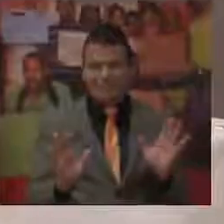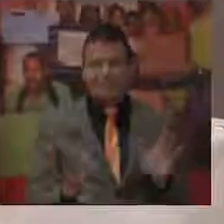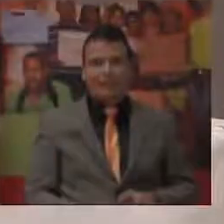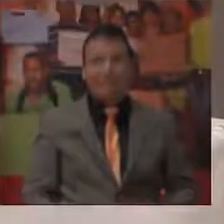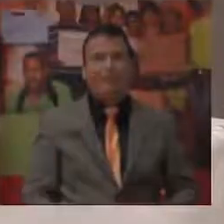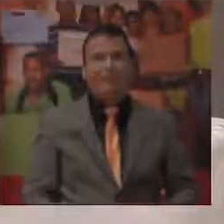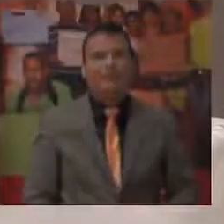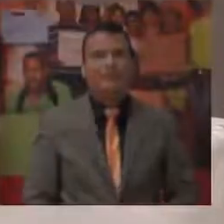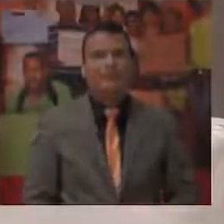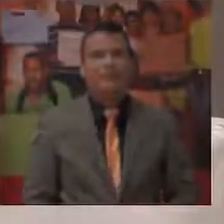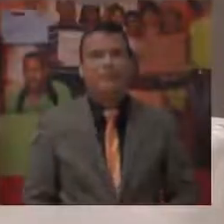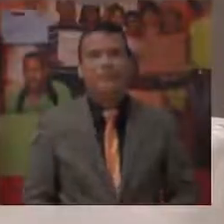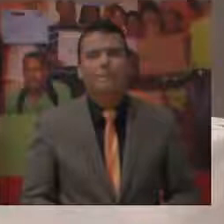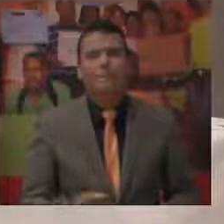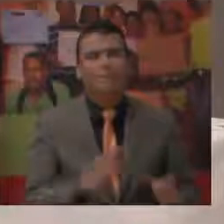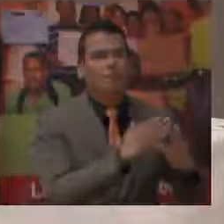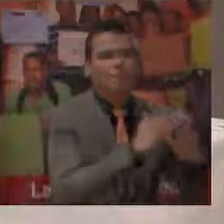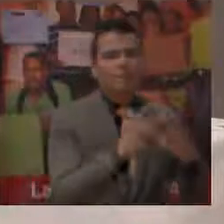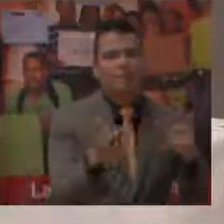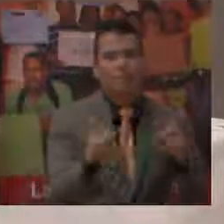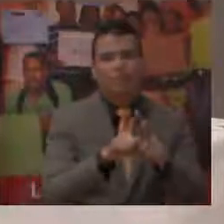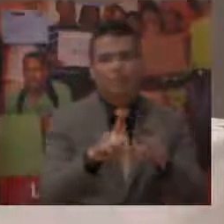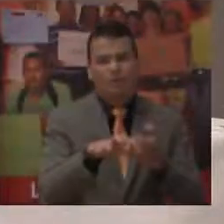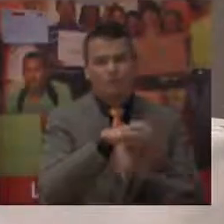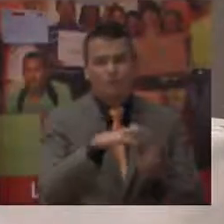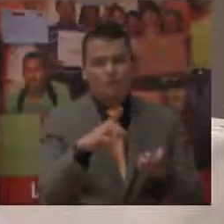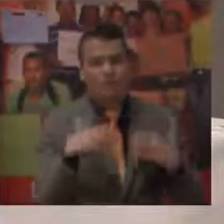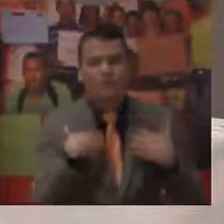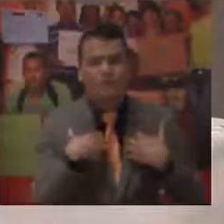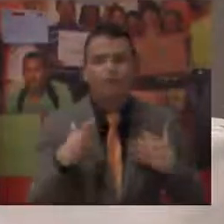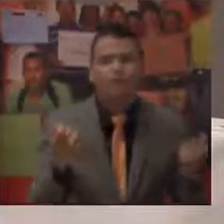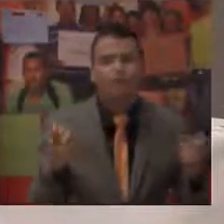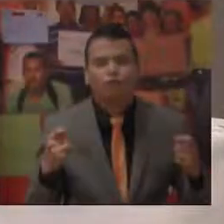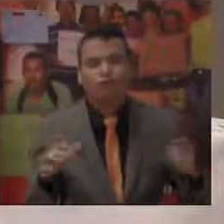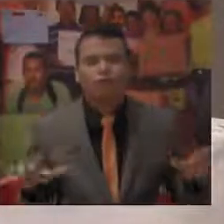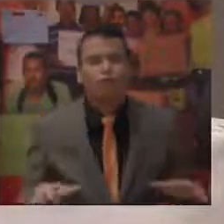Es mucho más divertido que ver a un viejito haciendo un reloj suizo.